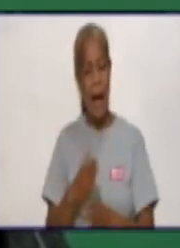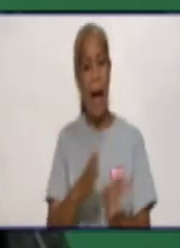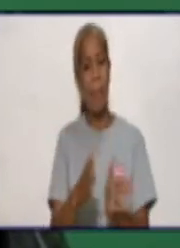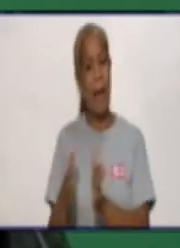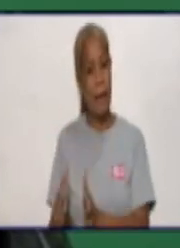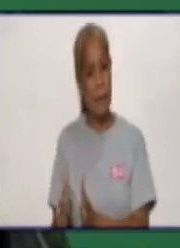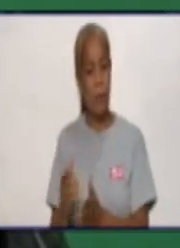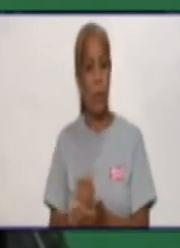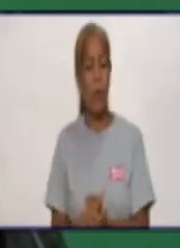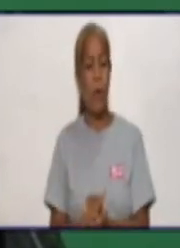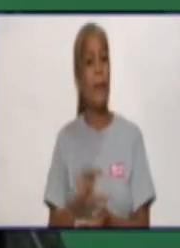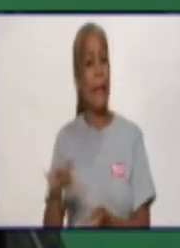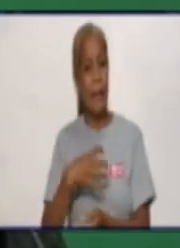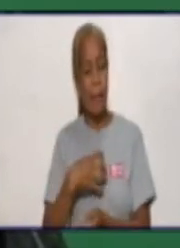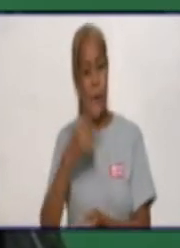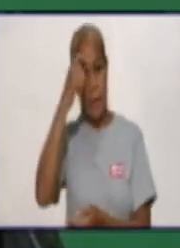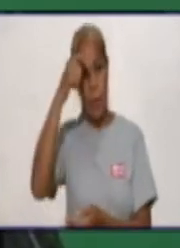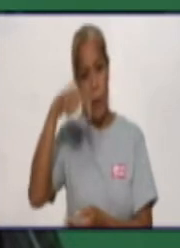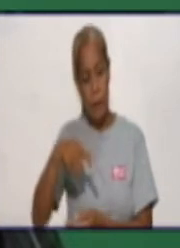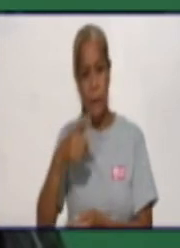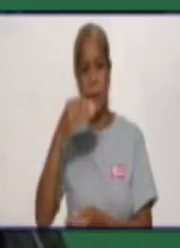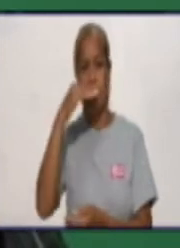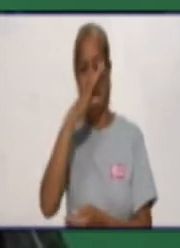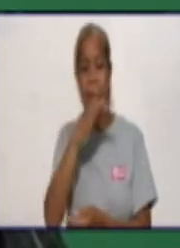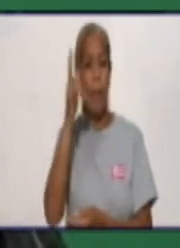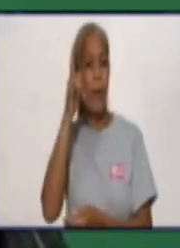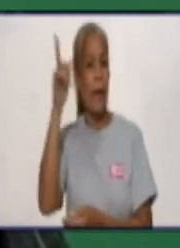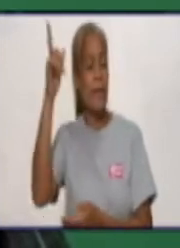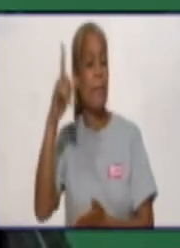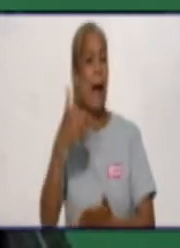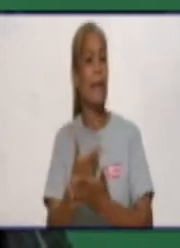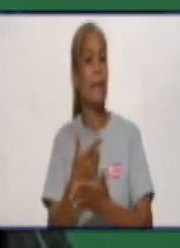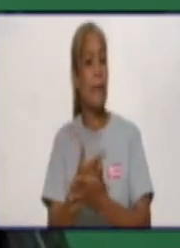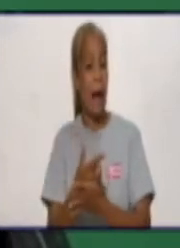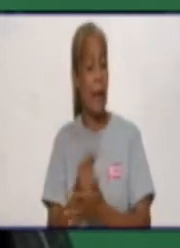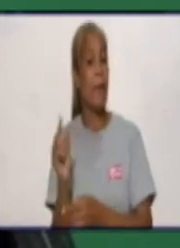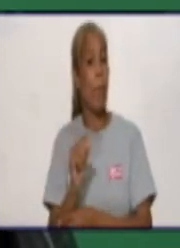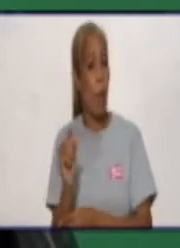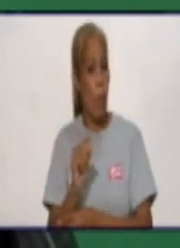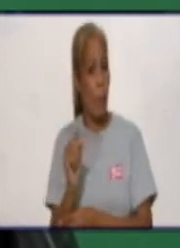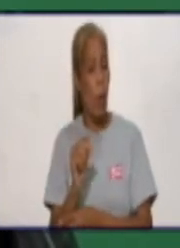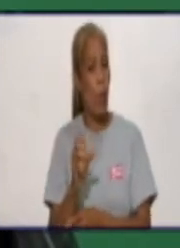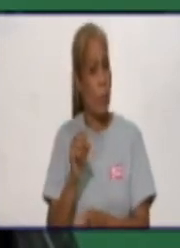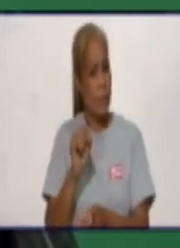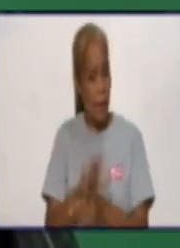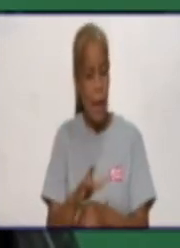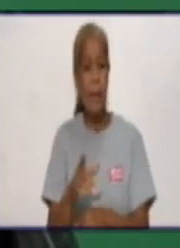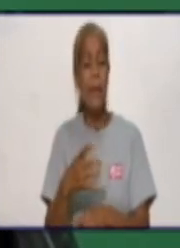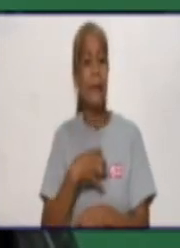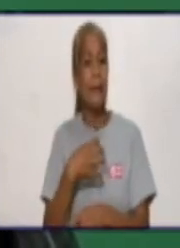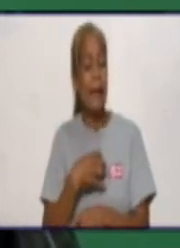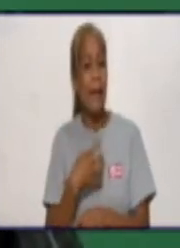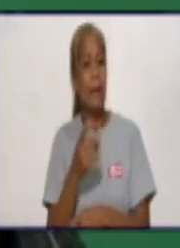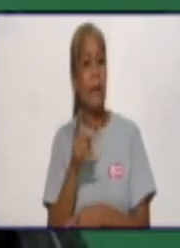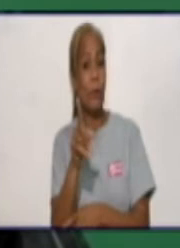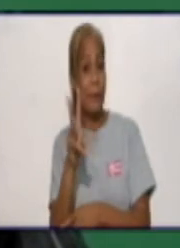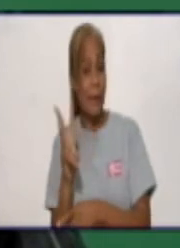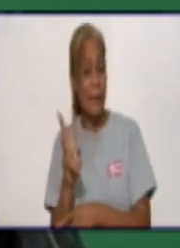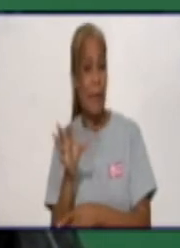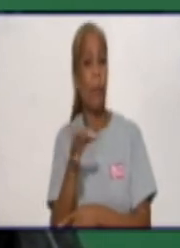en giza en voy arriba en yara y gradualmente amo los 13 municipios que son